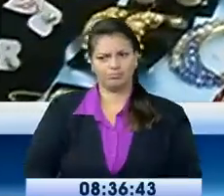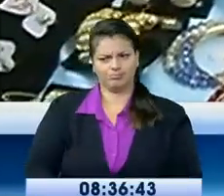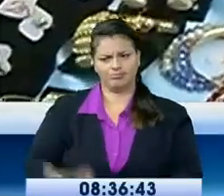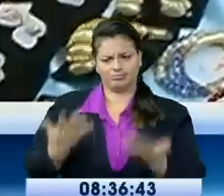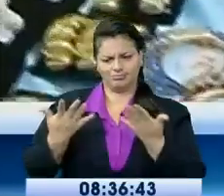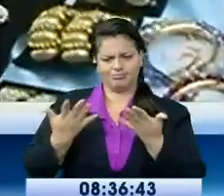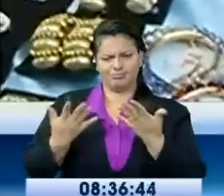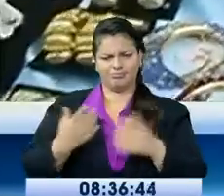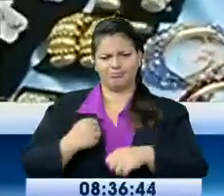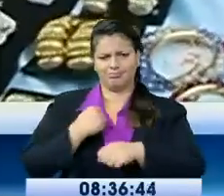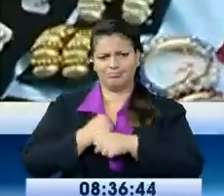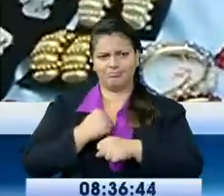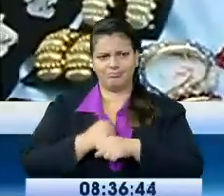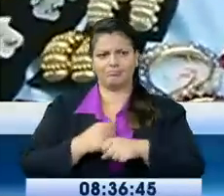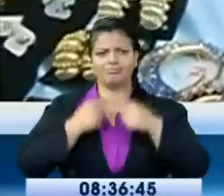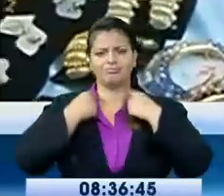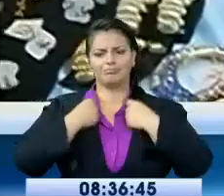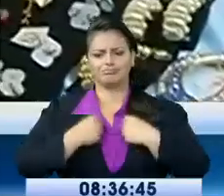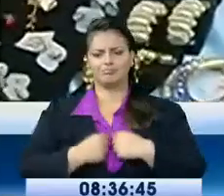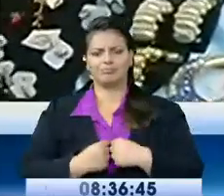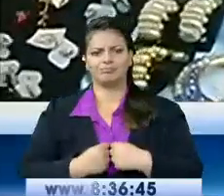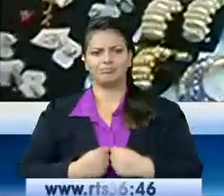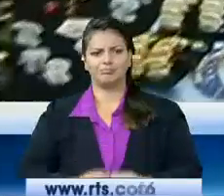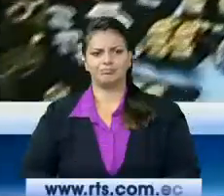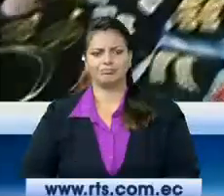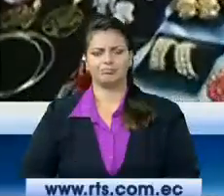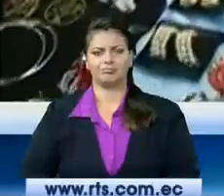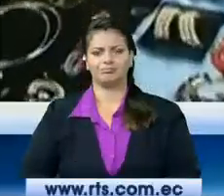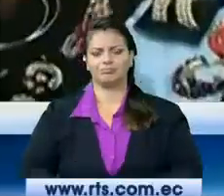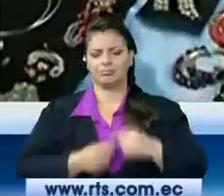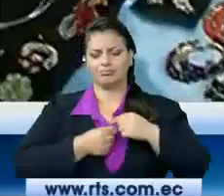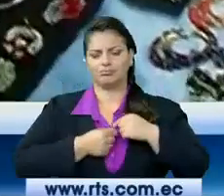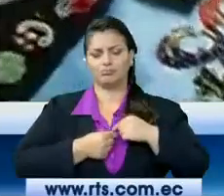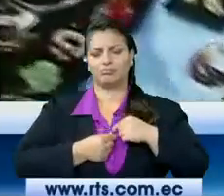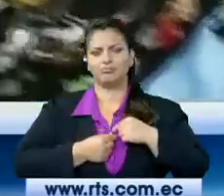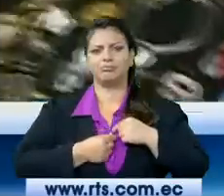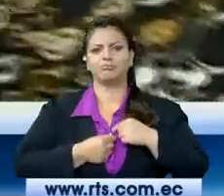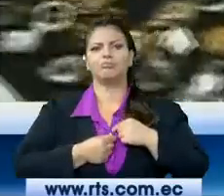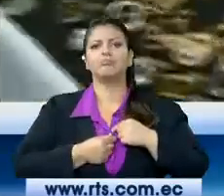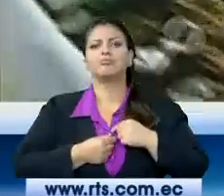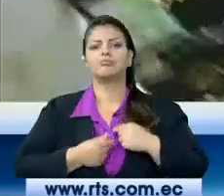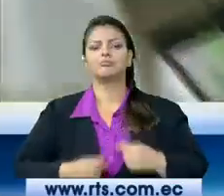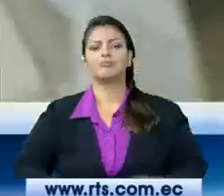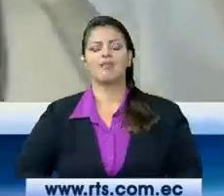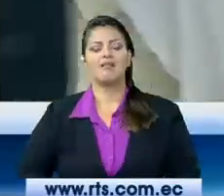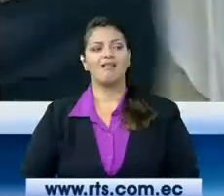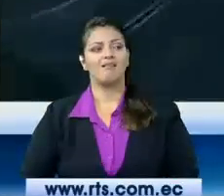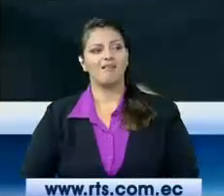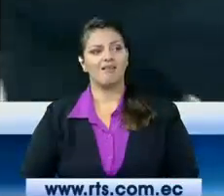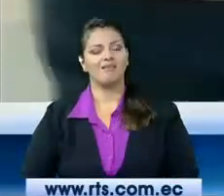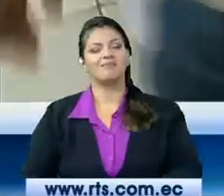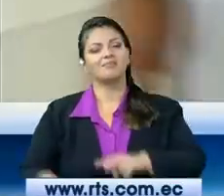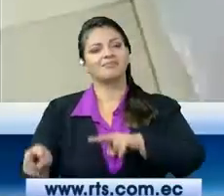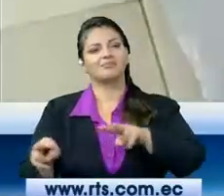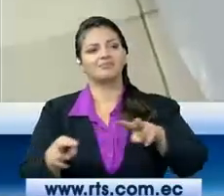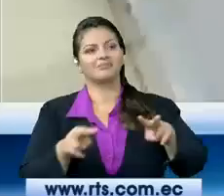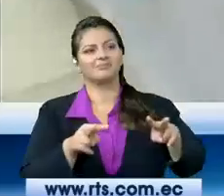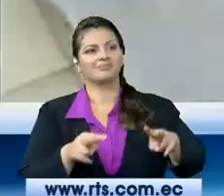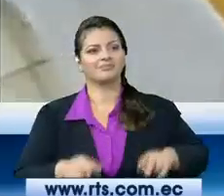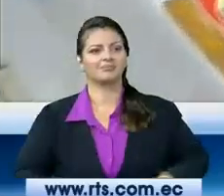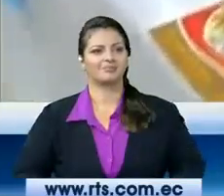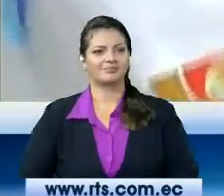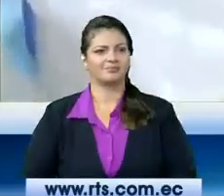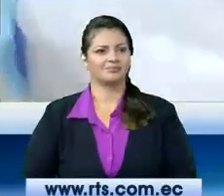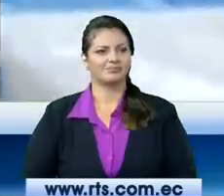los collares y también los dijes. Ok, perfecto, entonces, ahora veamos por acá una especie